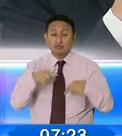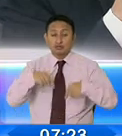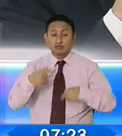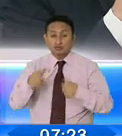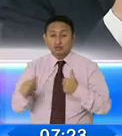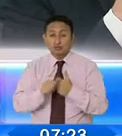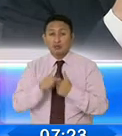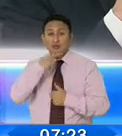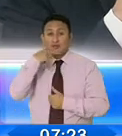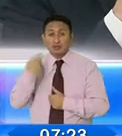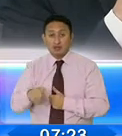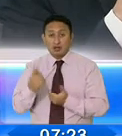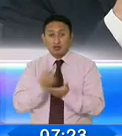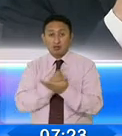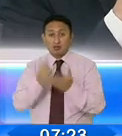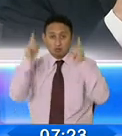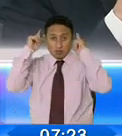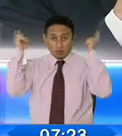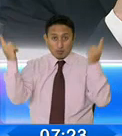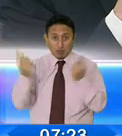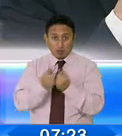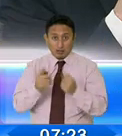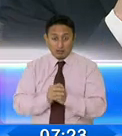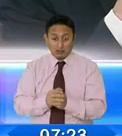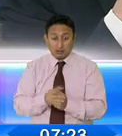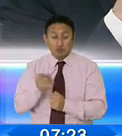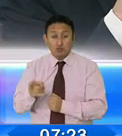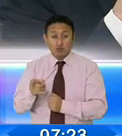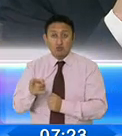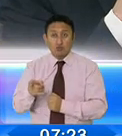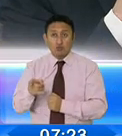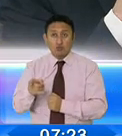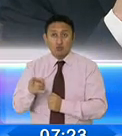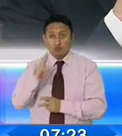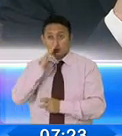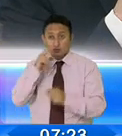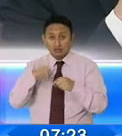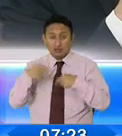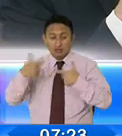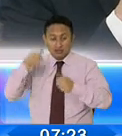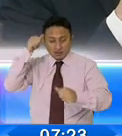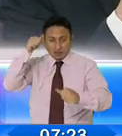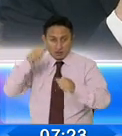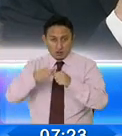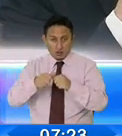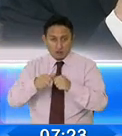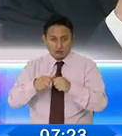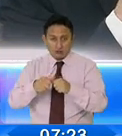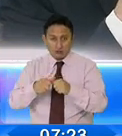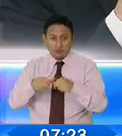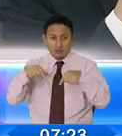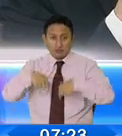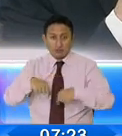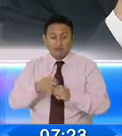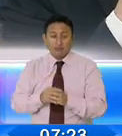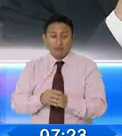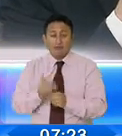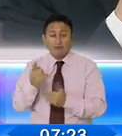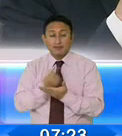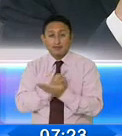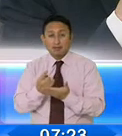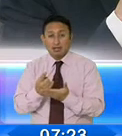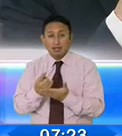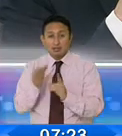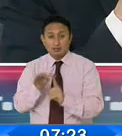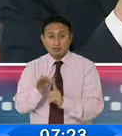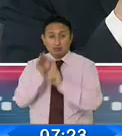de Semana Santa y cuya característica es pues la conmemoración dentro de esta Semana Mayor de